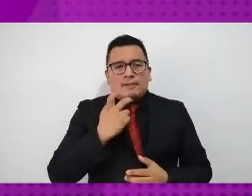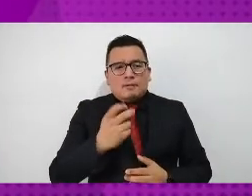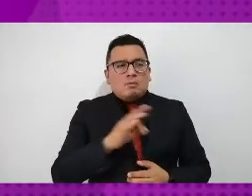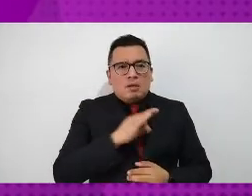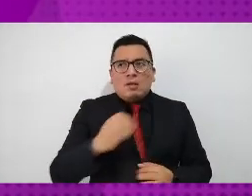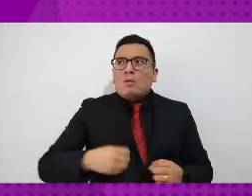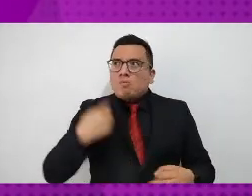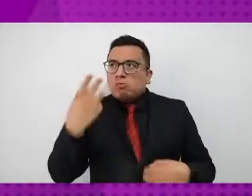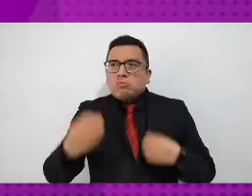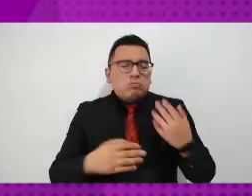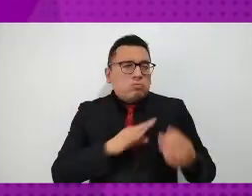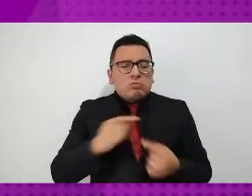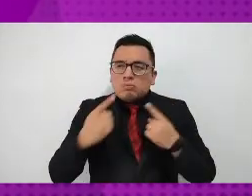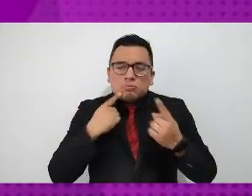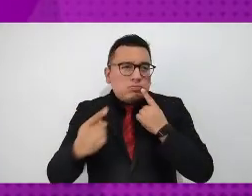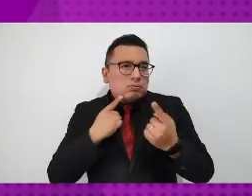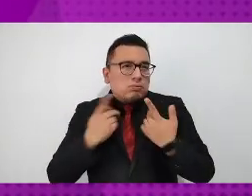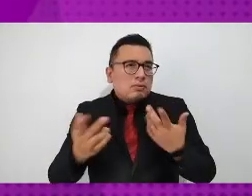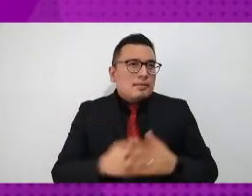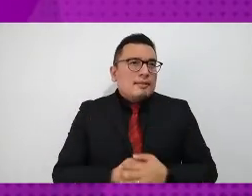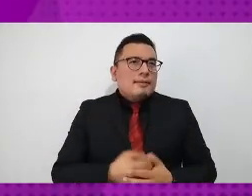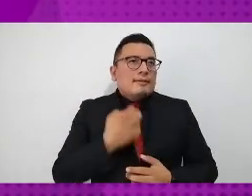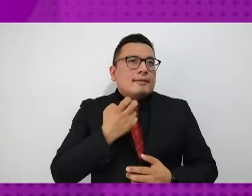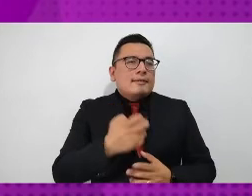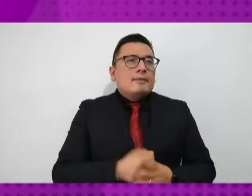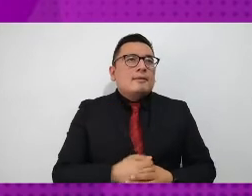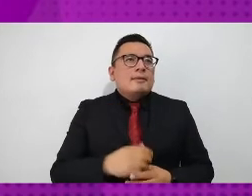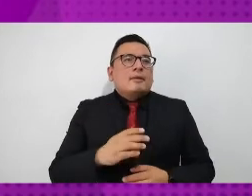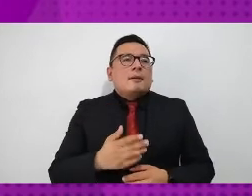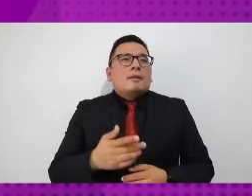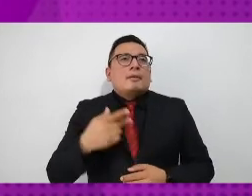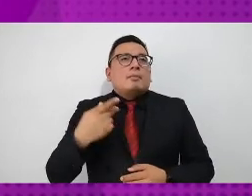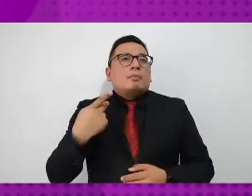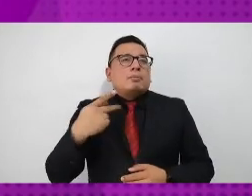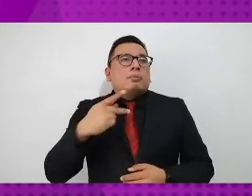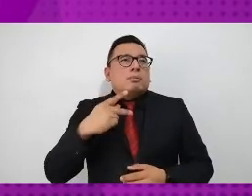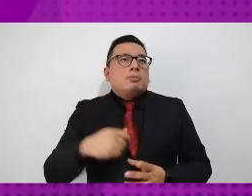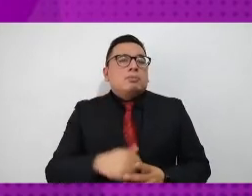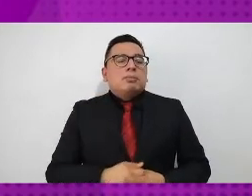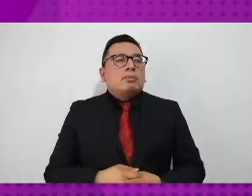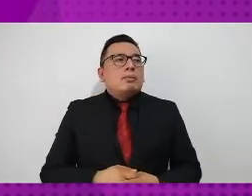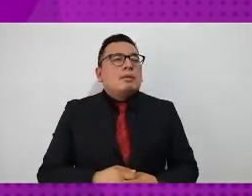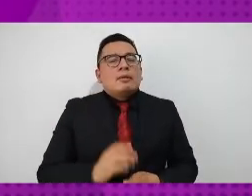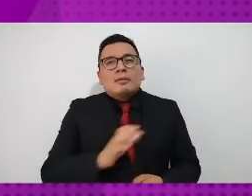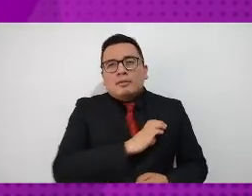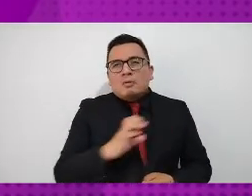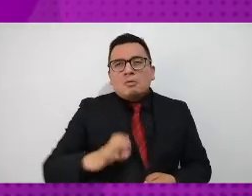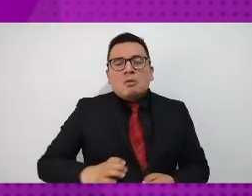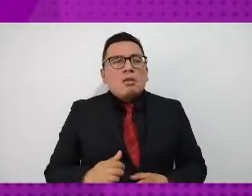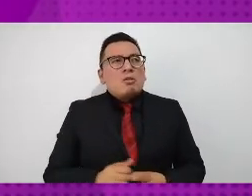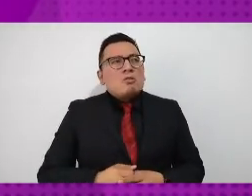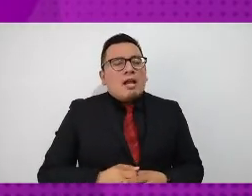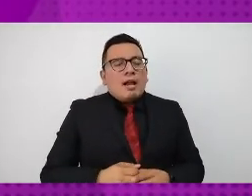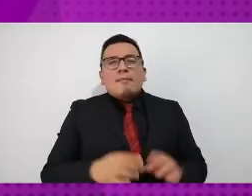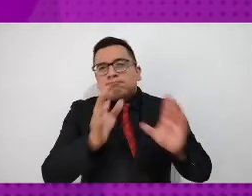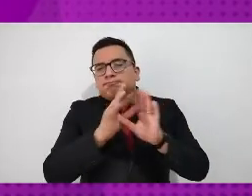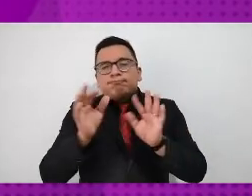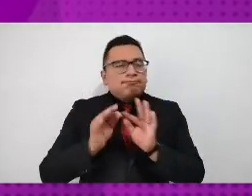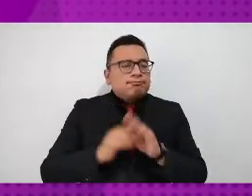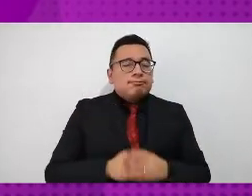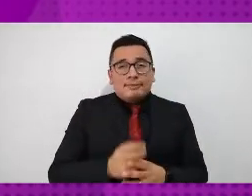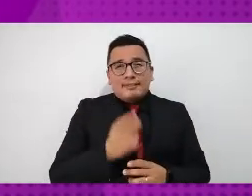pudiera fluir la discusión el diálogo donde las candidaturas respondían una pregunta de la ciudadanía y esto generaba